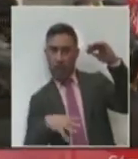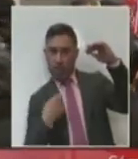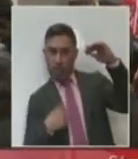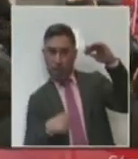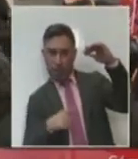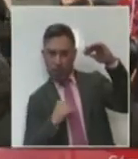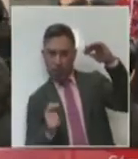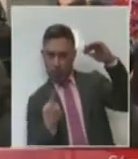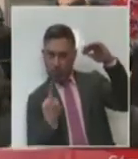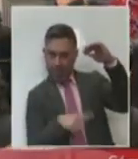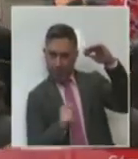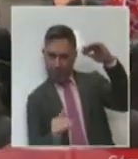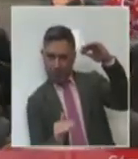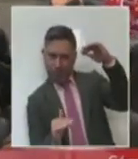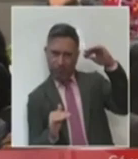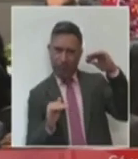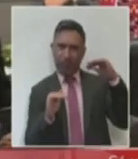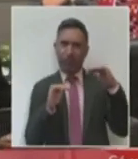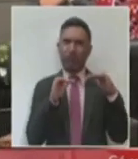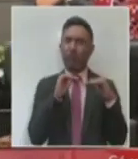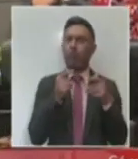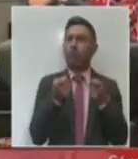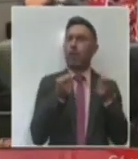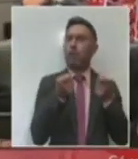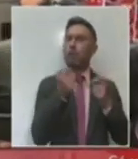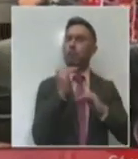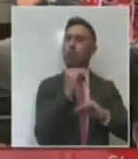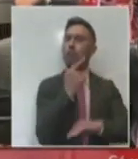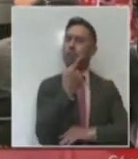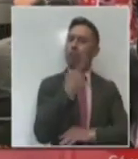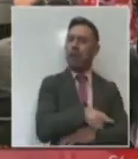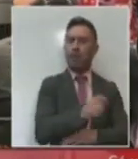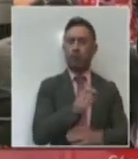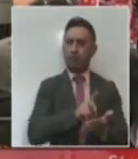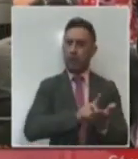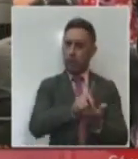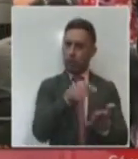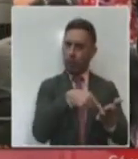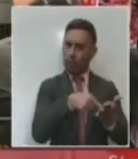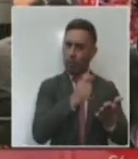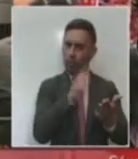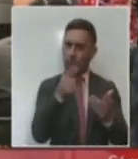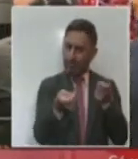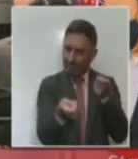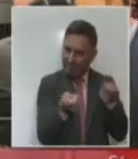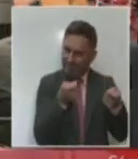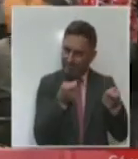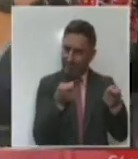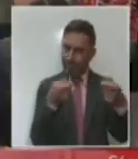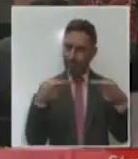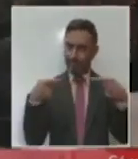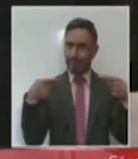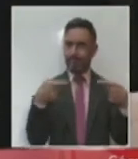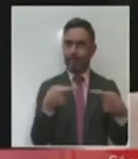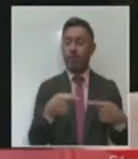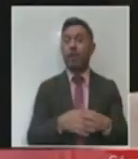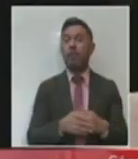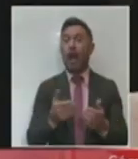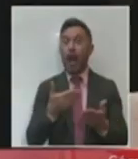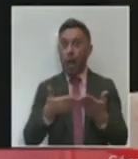derecho. Cuando nosotros vemos que este análisis demuestra,